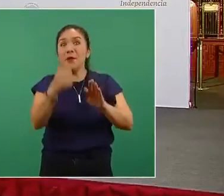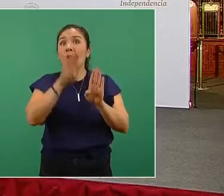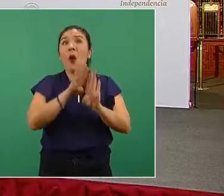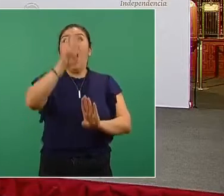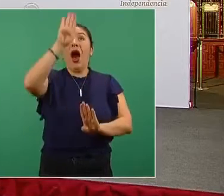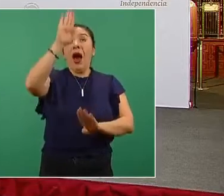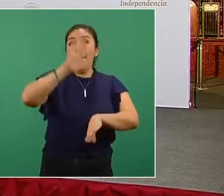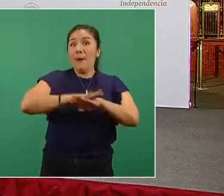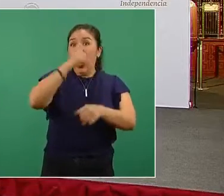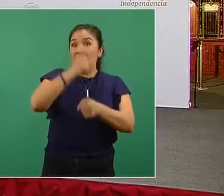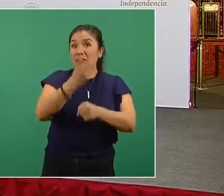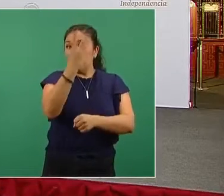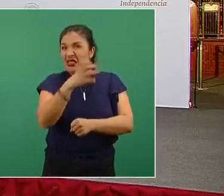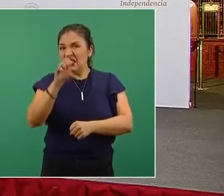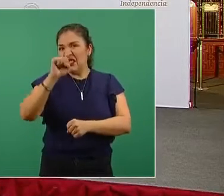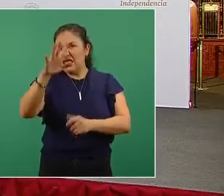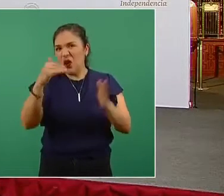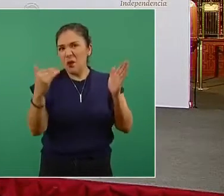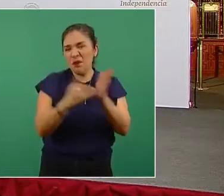este máximo de